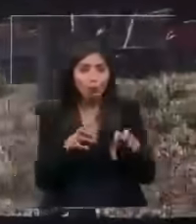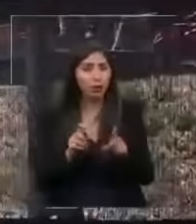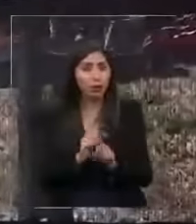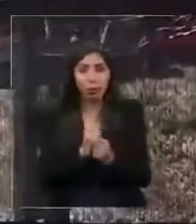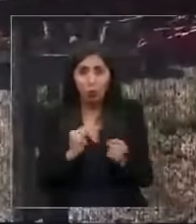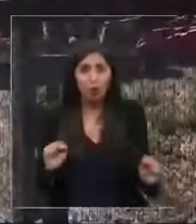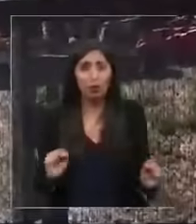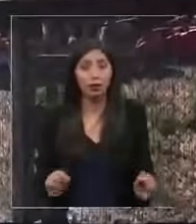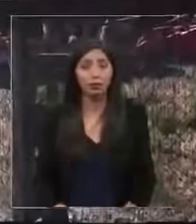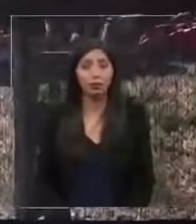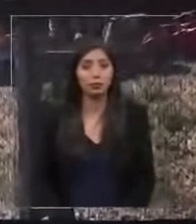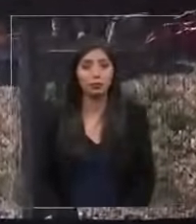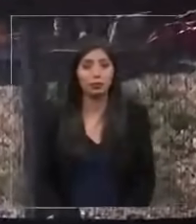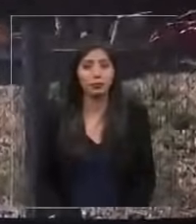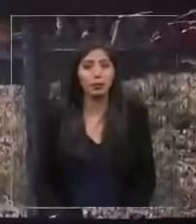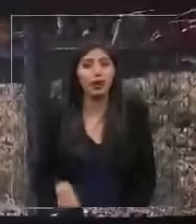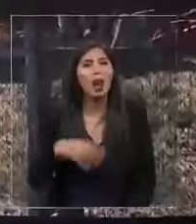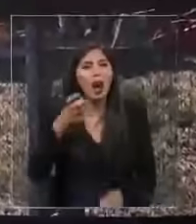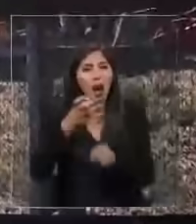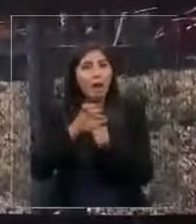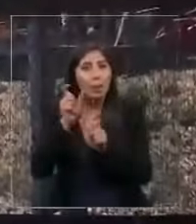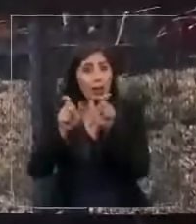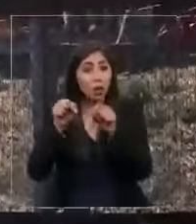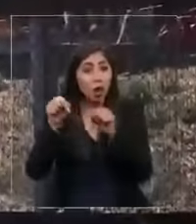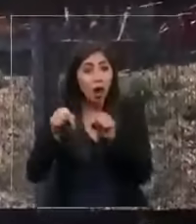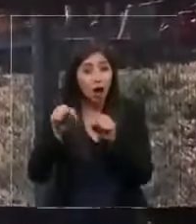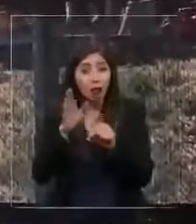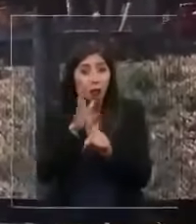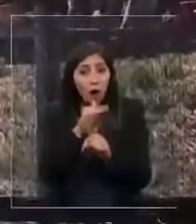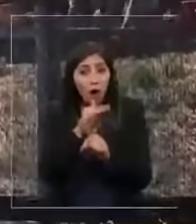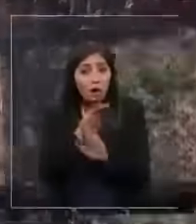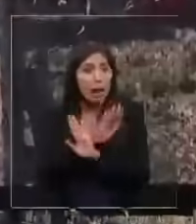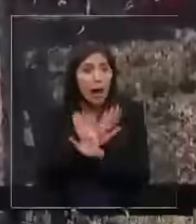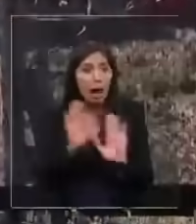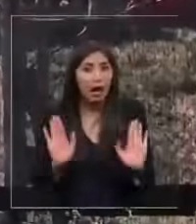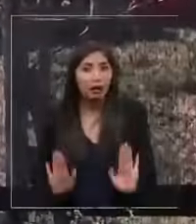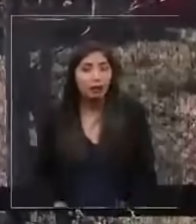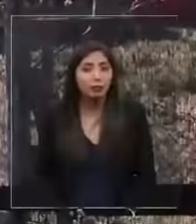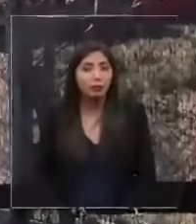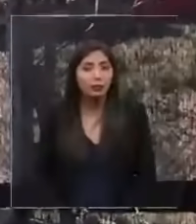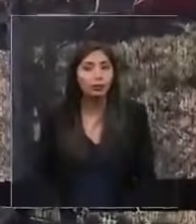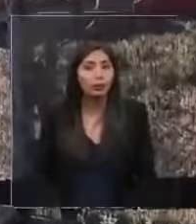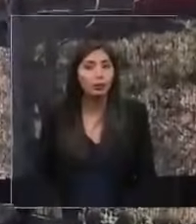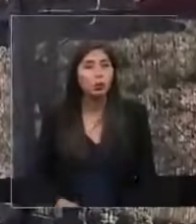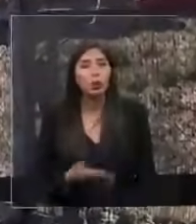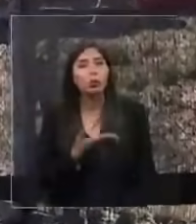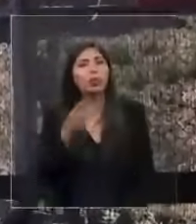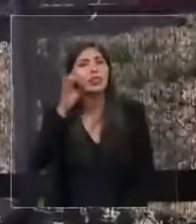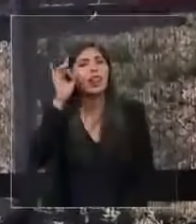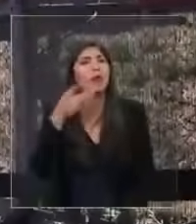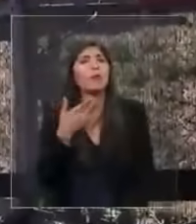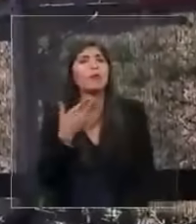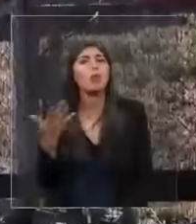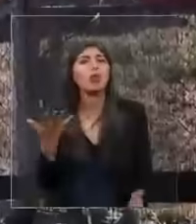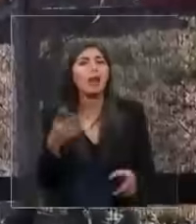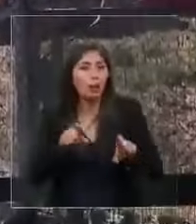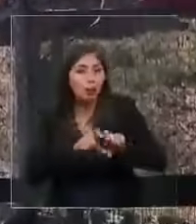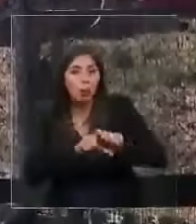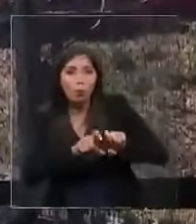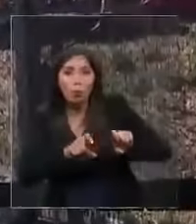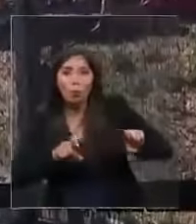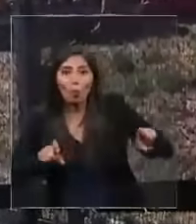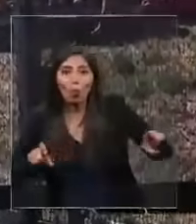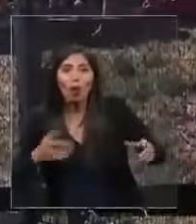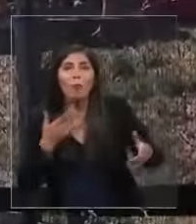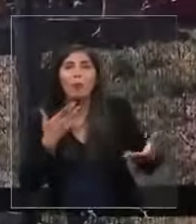acá? ¿No hay nadie? Nadie. ¿No saben ustedes esa tubería que sale del agua, del